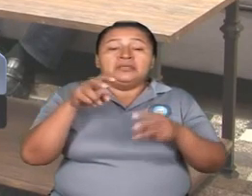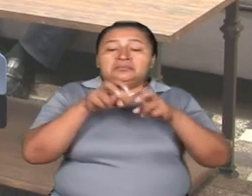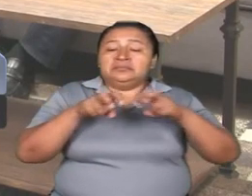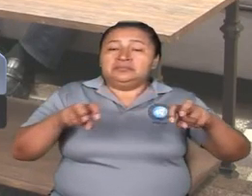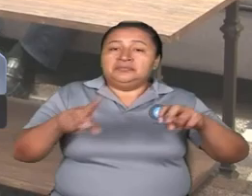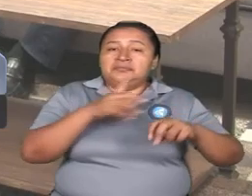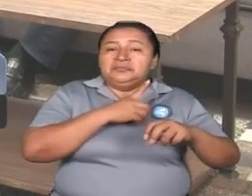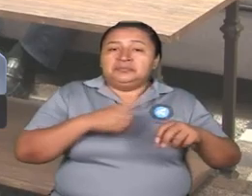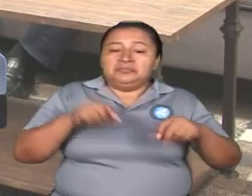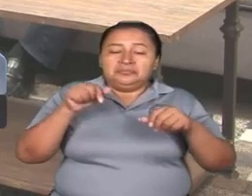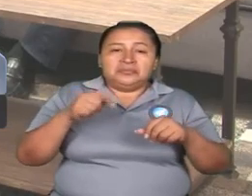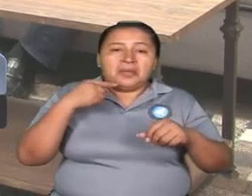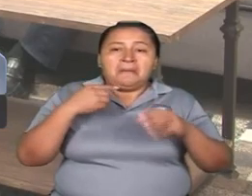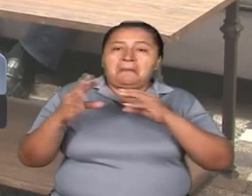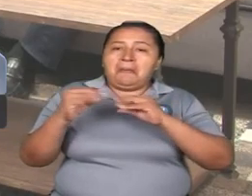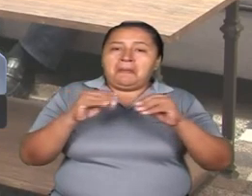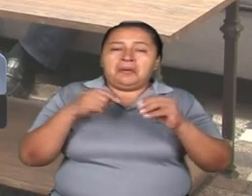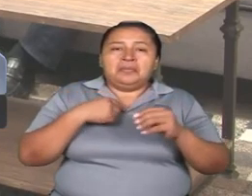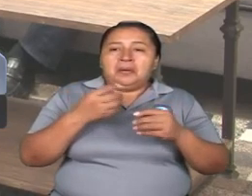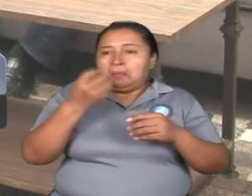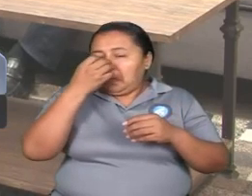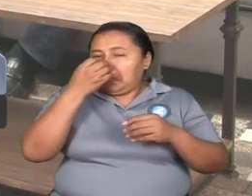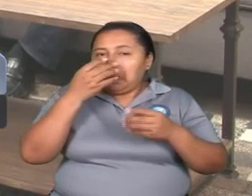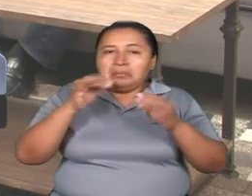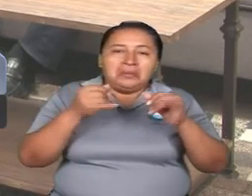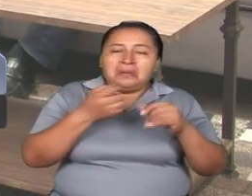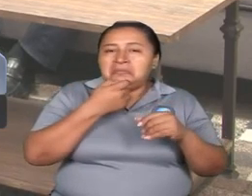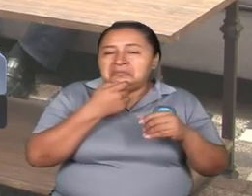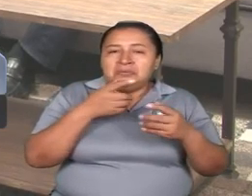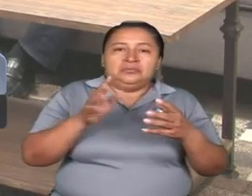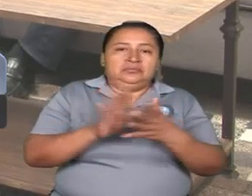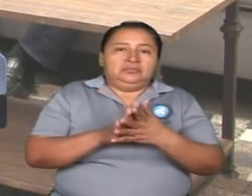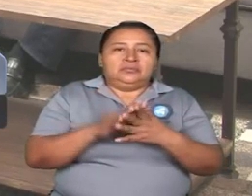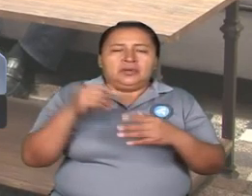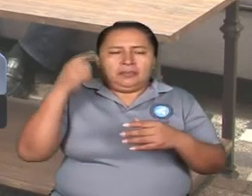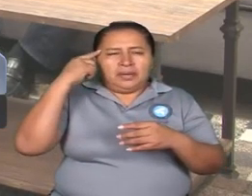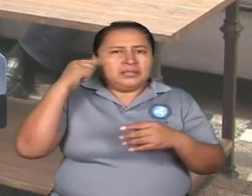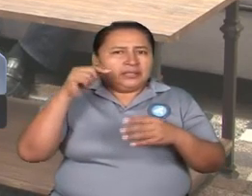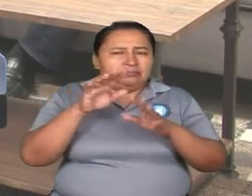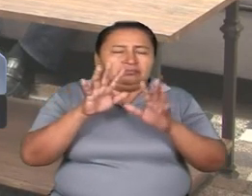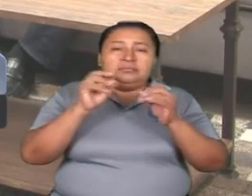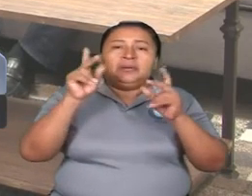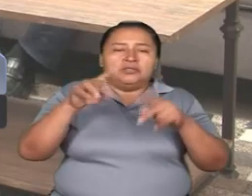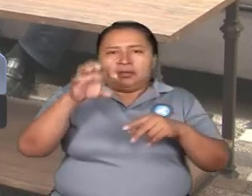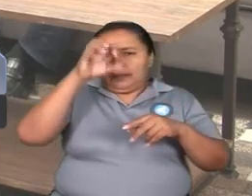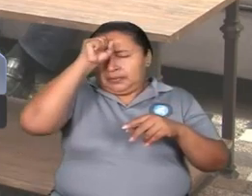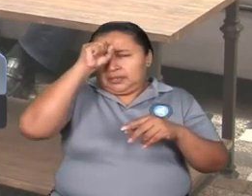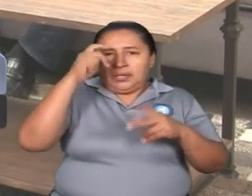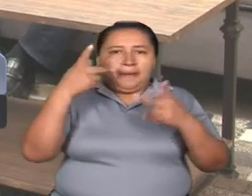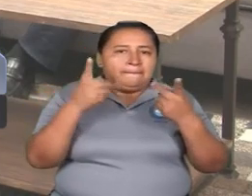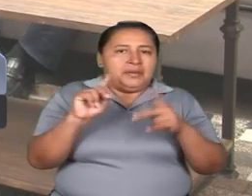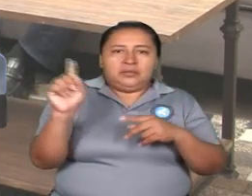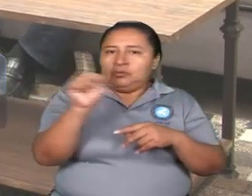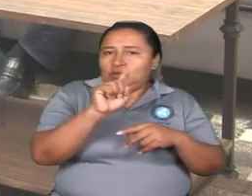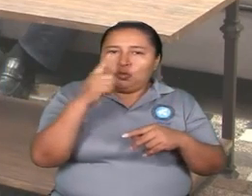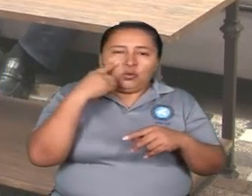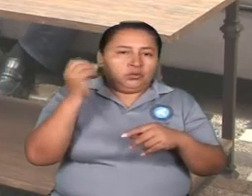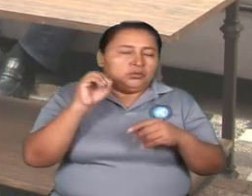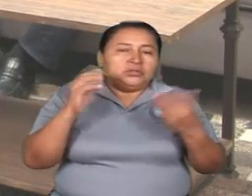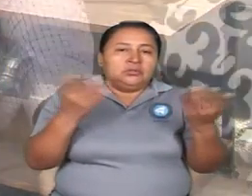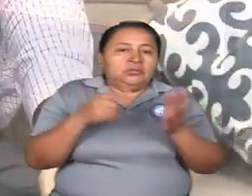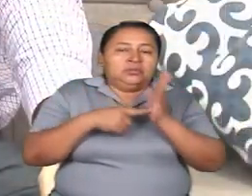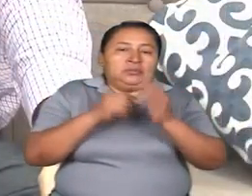están comentando, haciendo bromas, haciendo chistes? Entonces se tiene esa imagen, pero no se conoce, por ejemplo, el trabajo